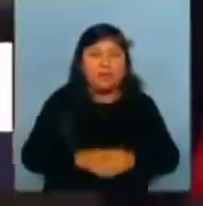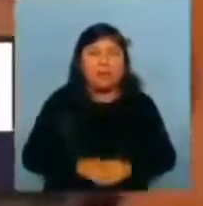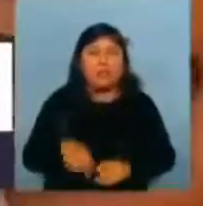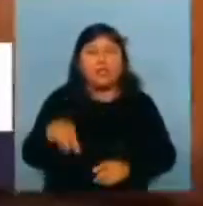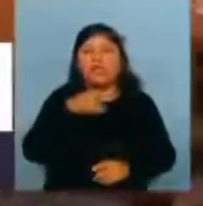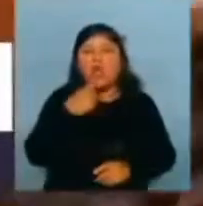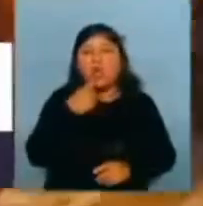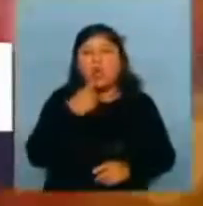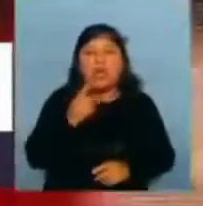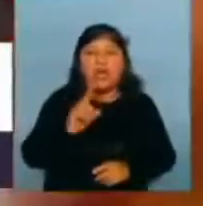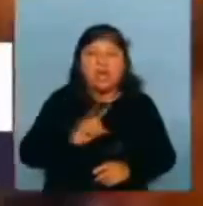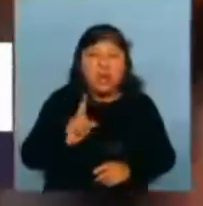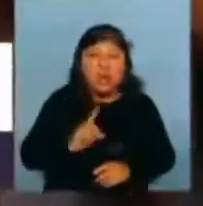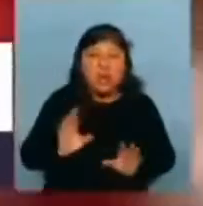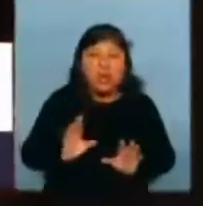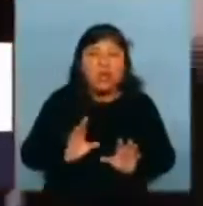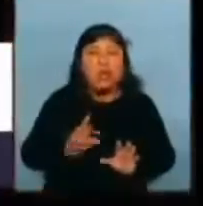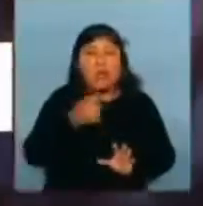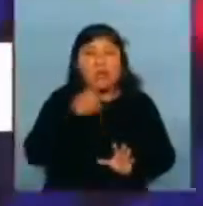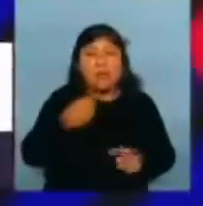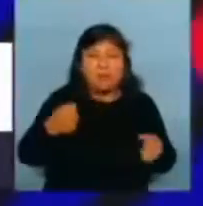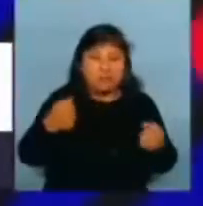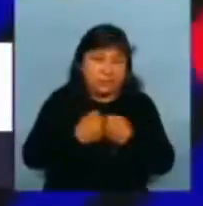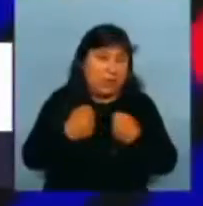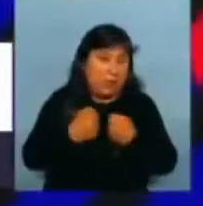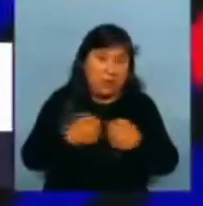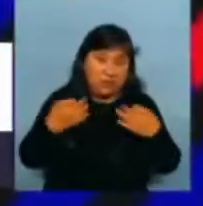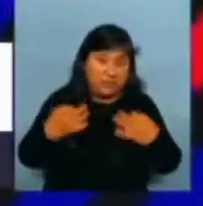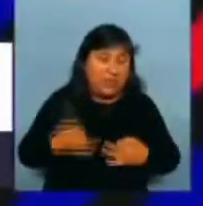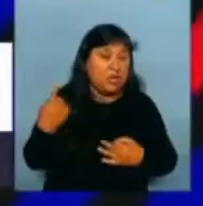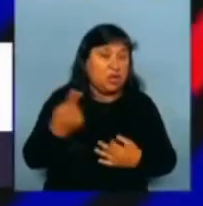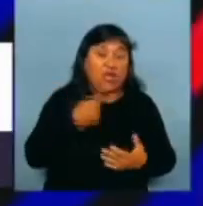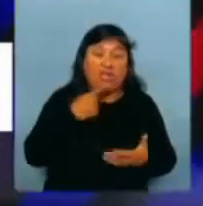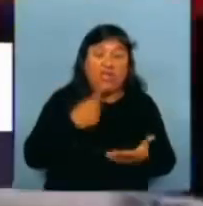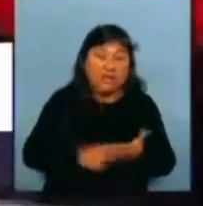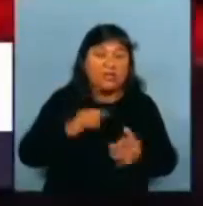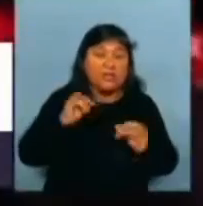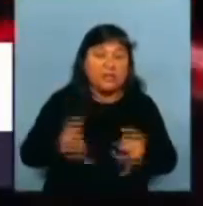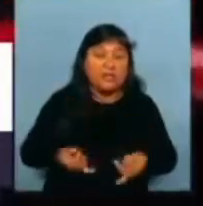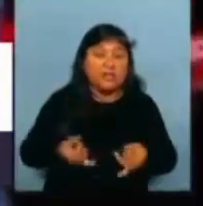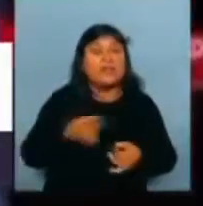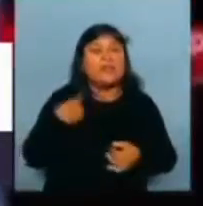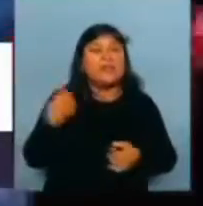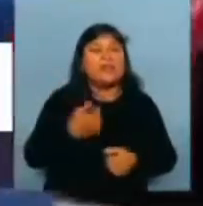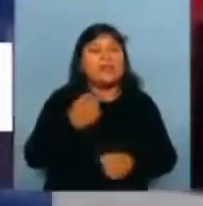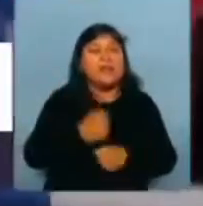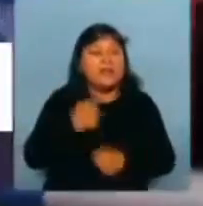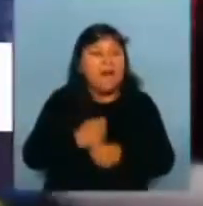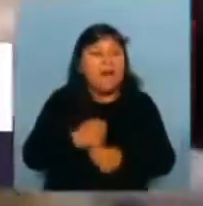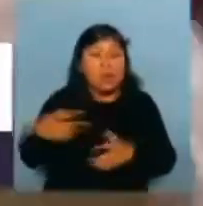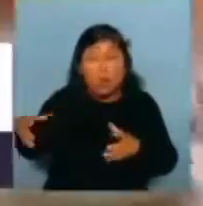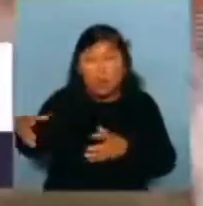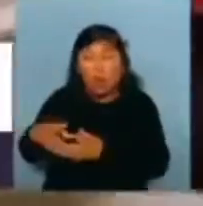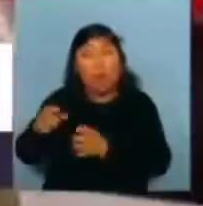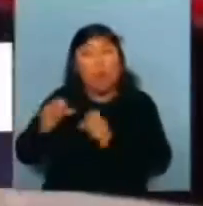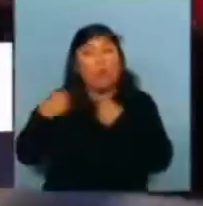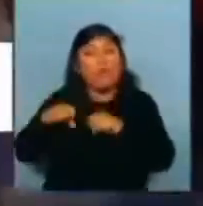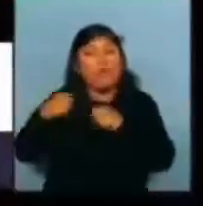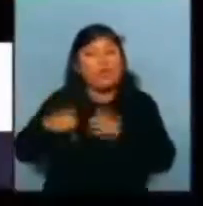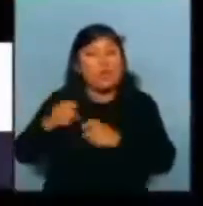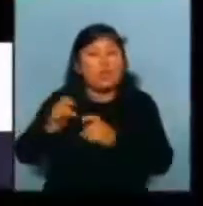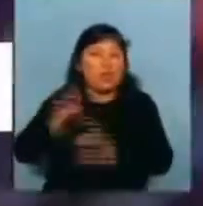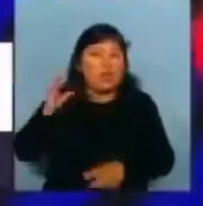dudamos en ningún momento en ir por esa pelea y bueno, también sabiendo de que veníamos trabajando con los chicos, con Emilia, con